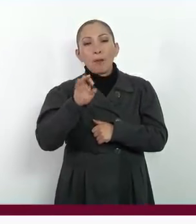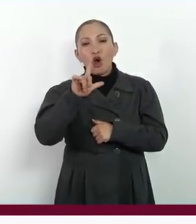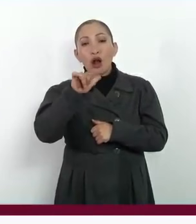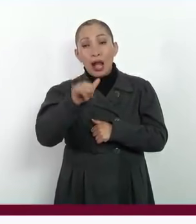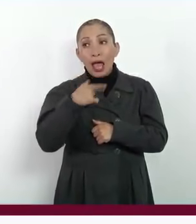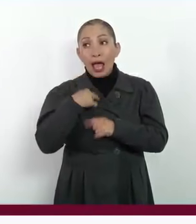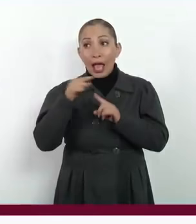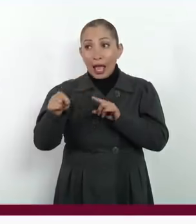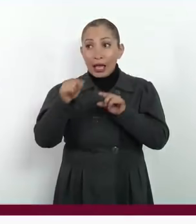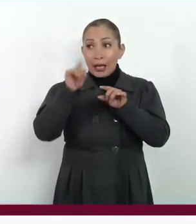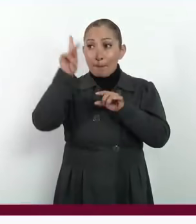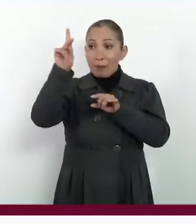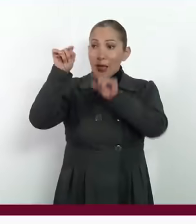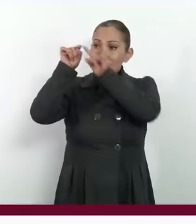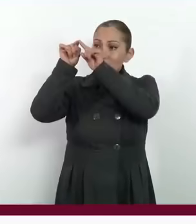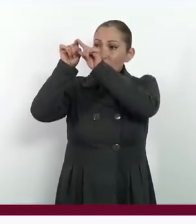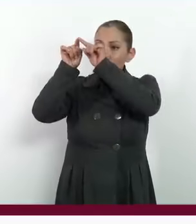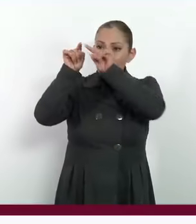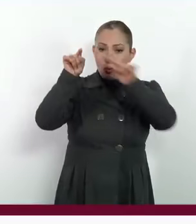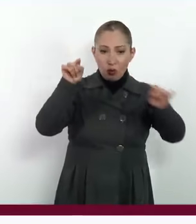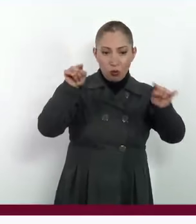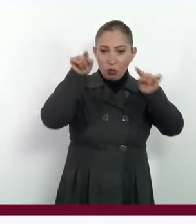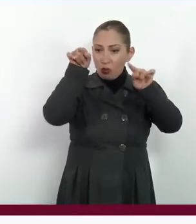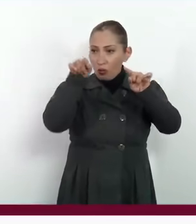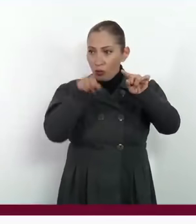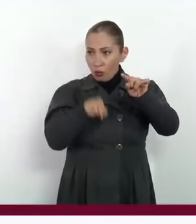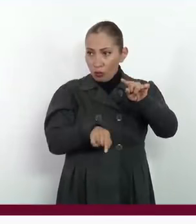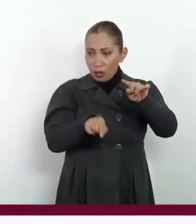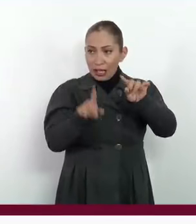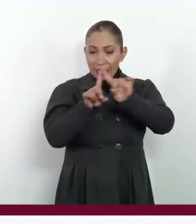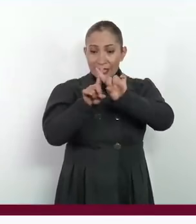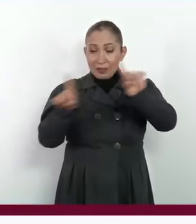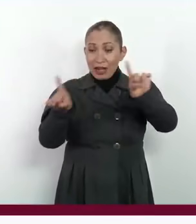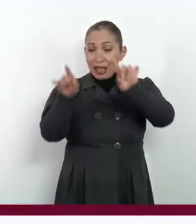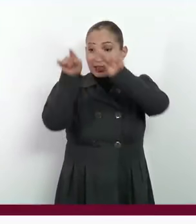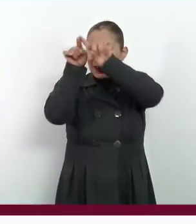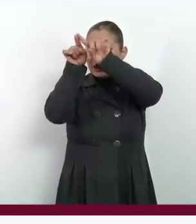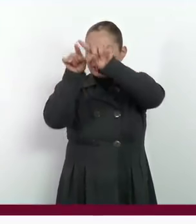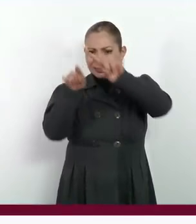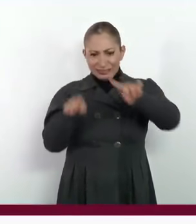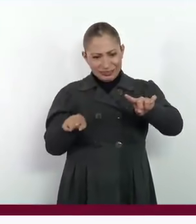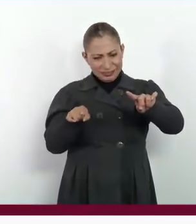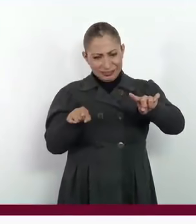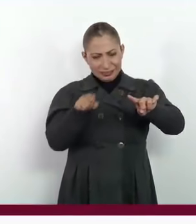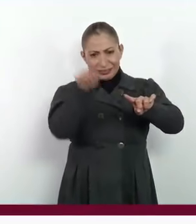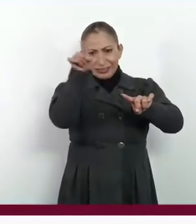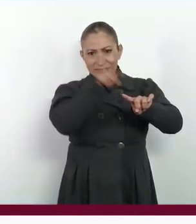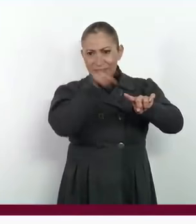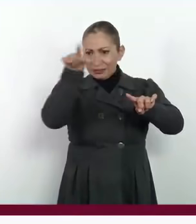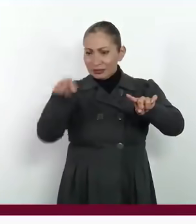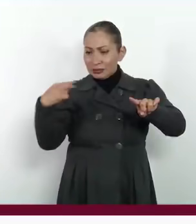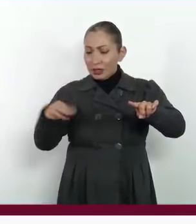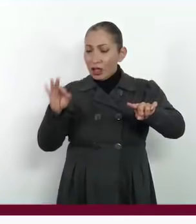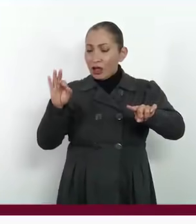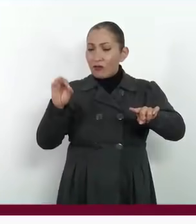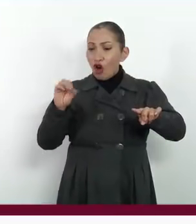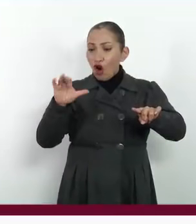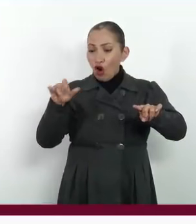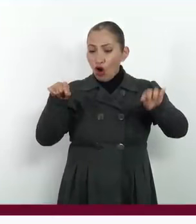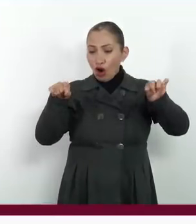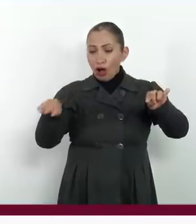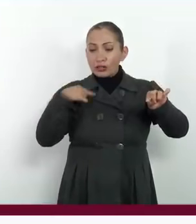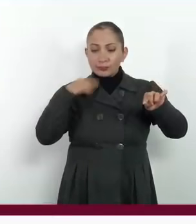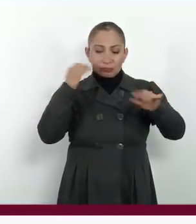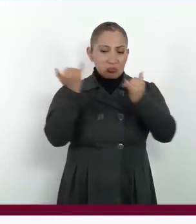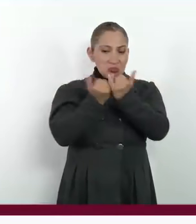que resulta del movimiento de un punto P sobre el plano, de tal forma que la diferencia de las distancias a dos puntos fijos llamados